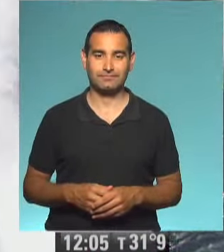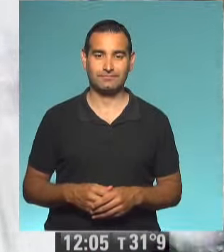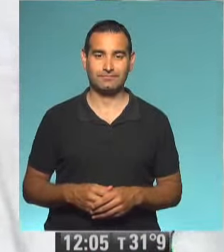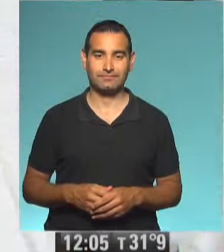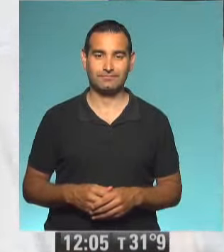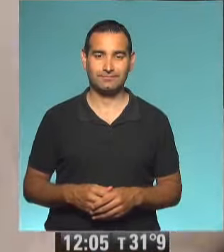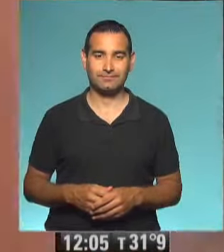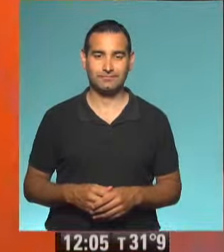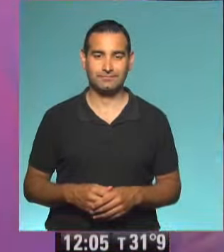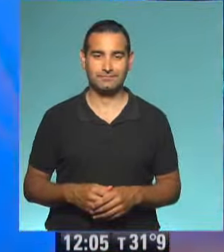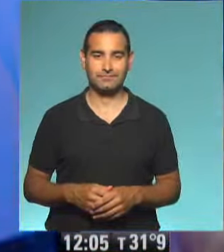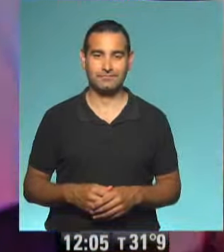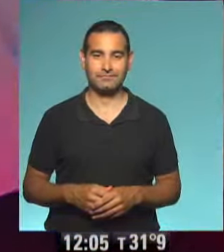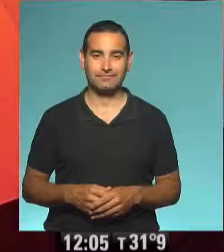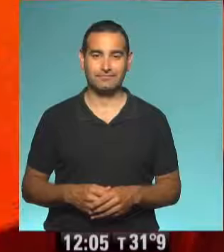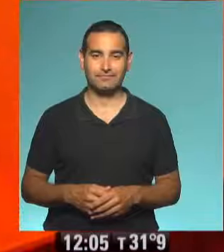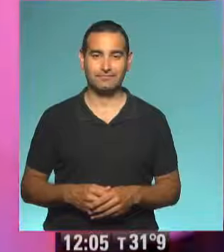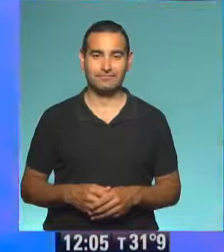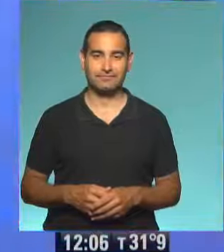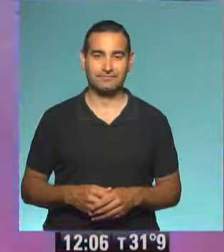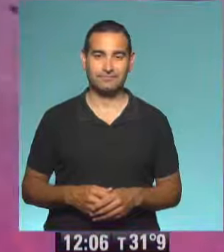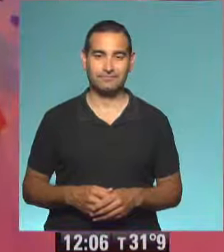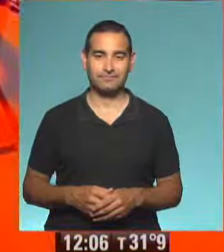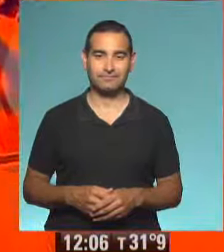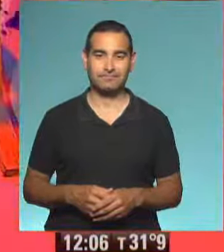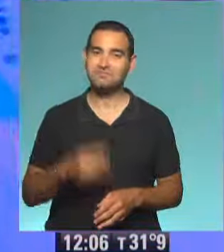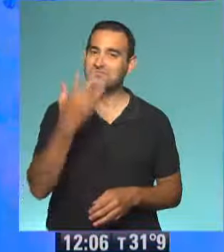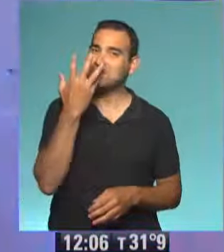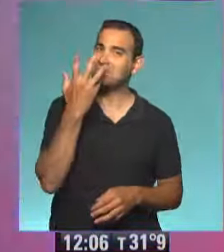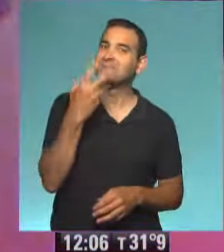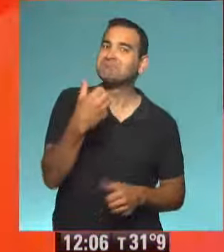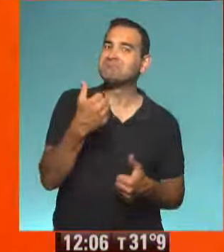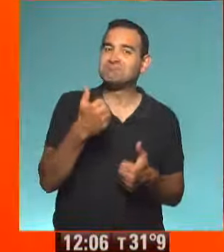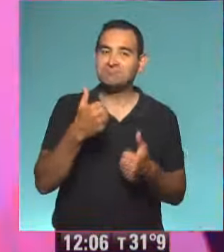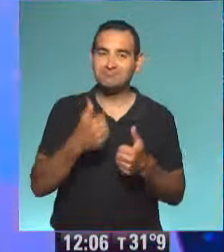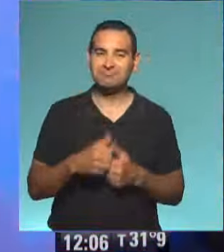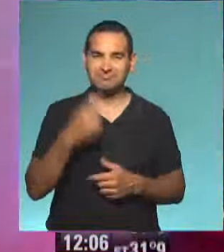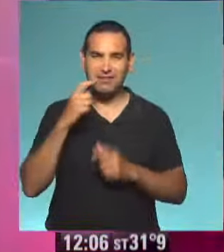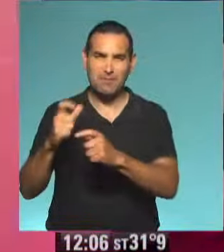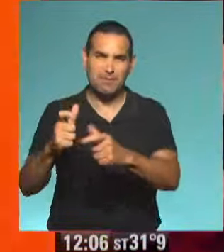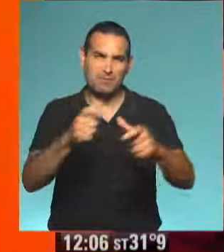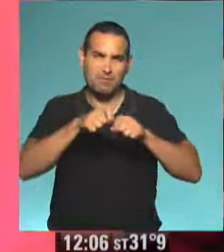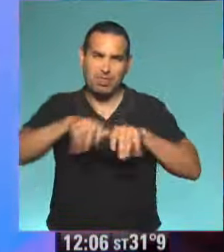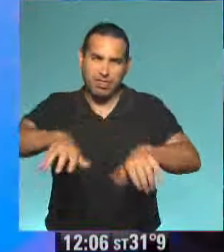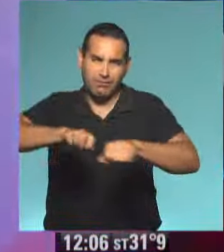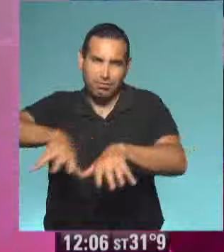¡Bravo! Y traje botellas también. ¡Me gusta! Vamos a hacer el enchastre. ¡Bravo!